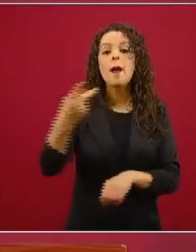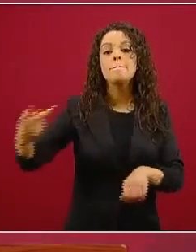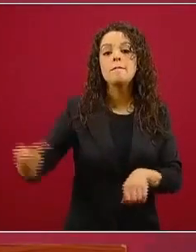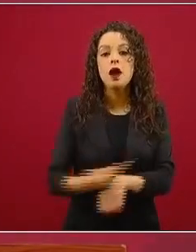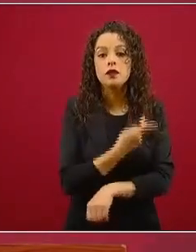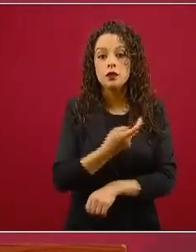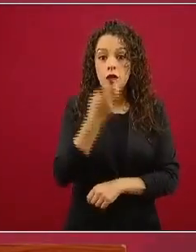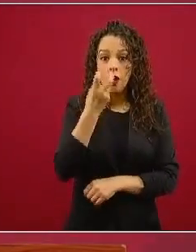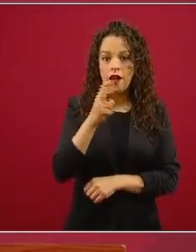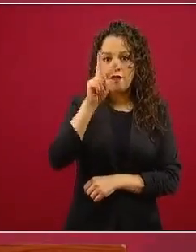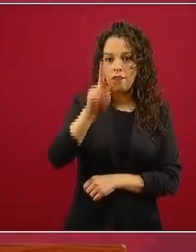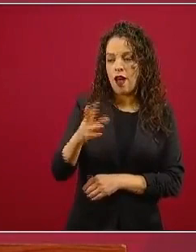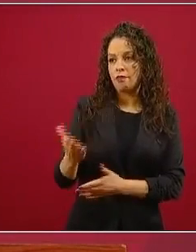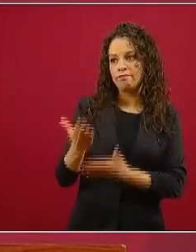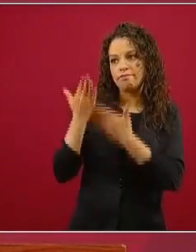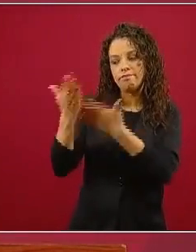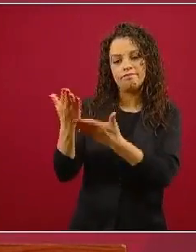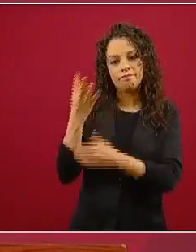esto.